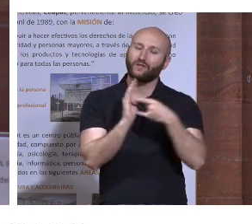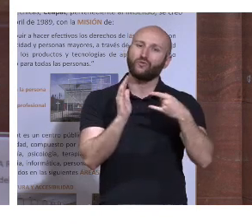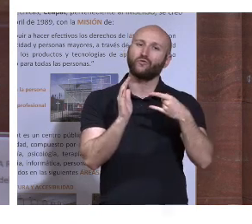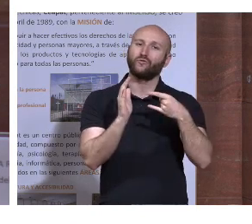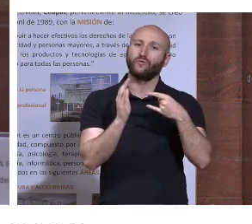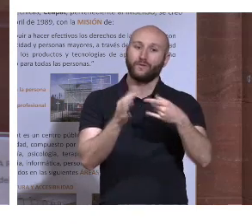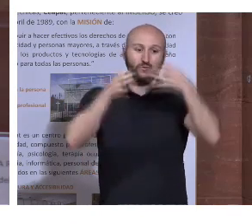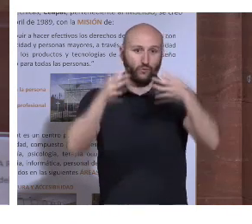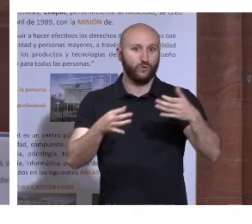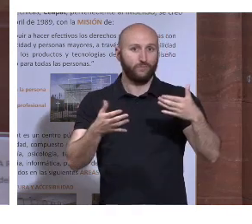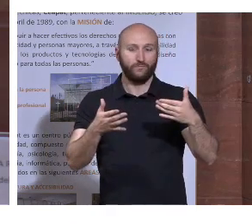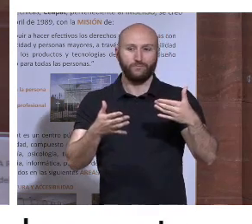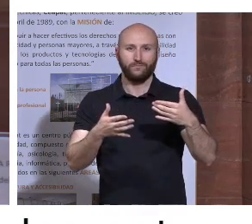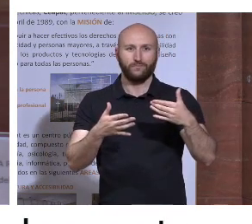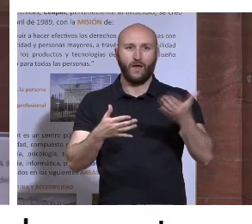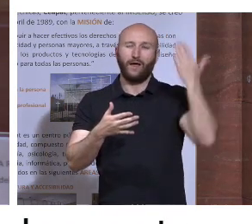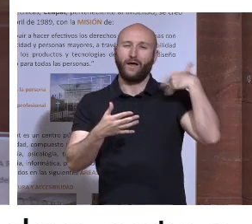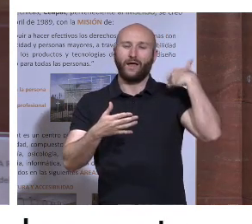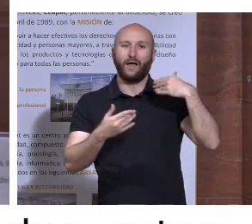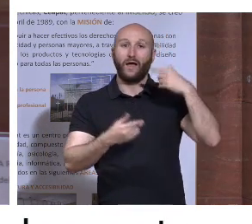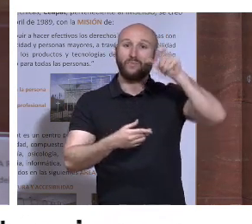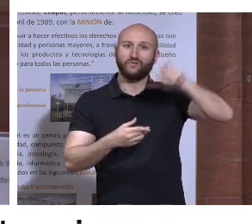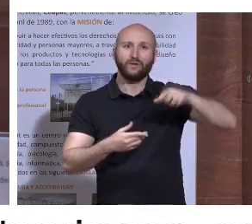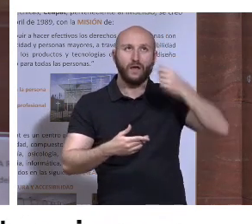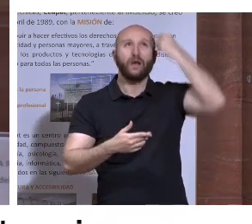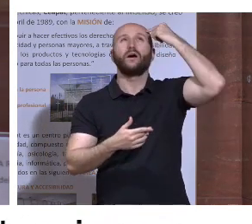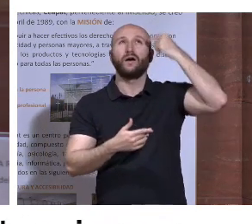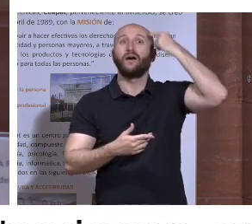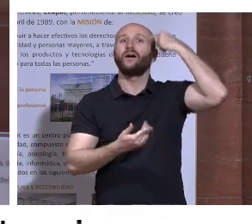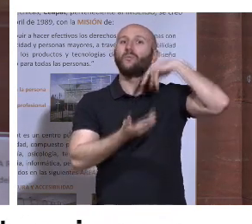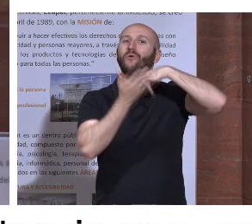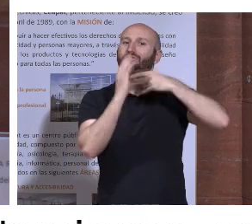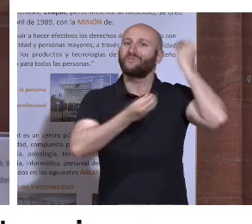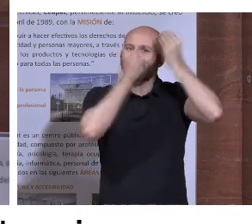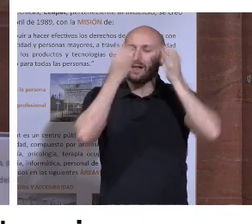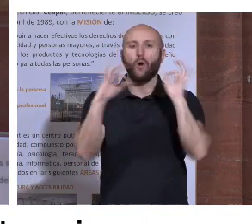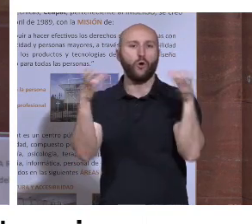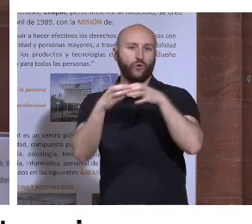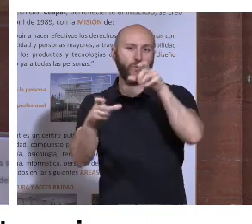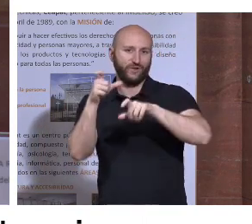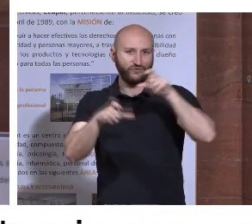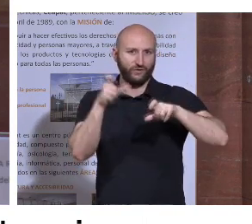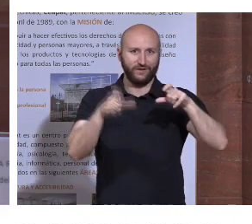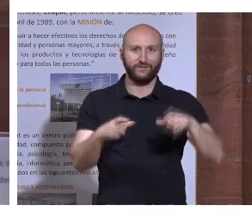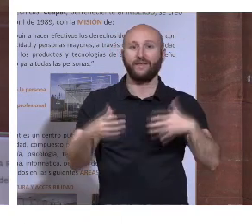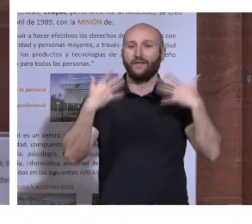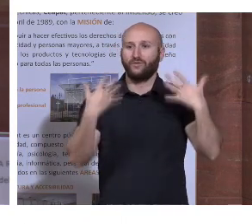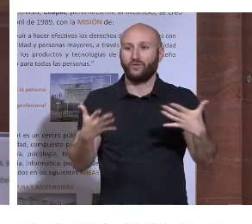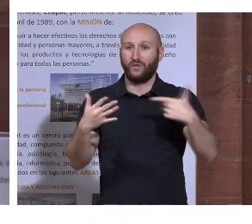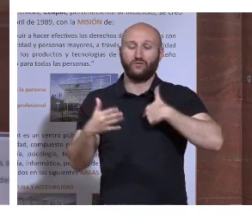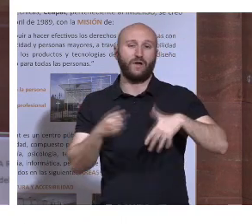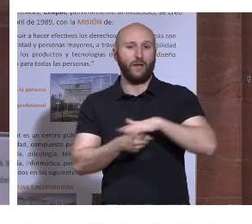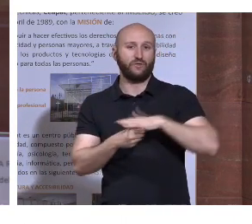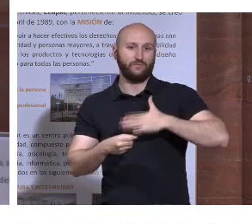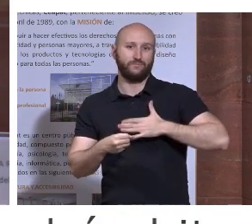en algún momento estuvieron en la cabeza de alguien, ¿no? o de varias personas, ¿no? Entonces, bueno, yo desde el ámbito en el que